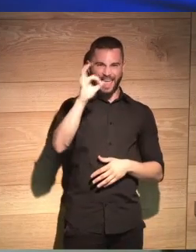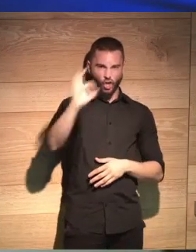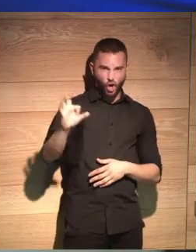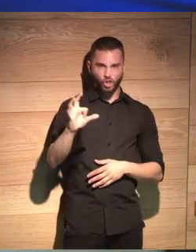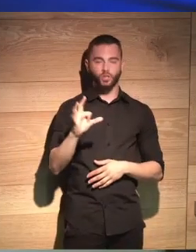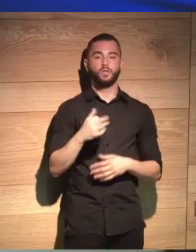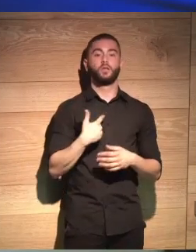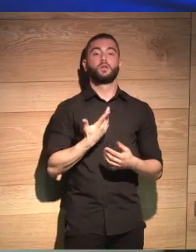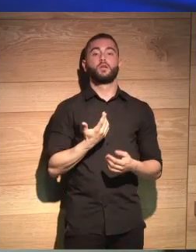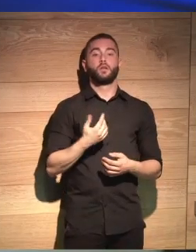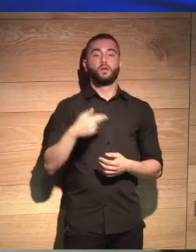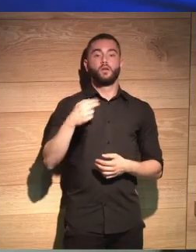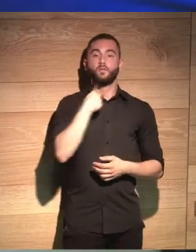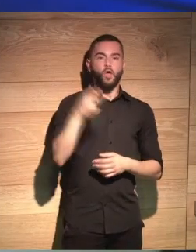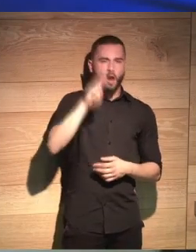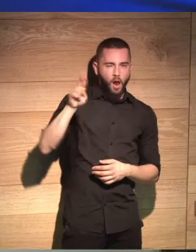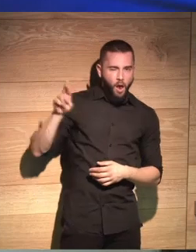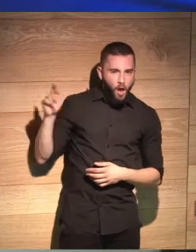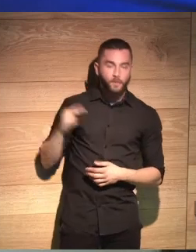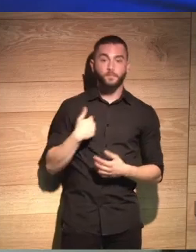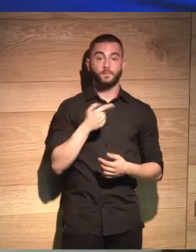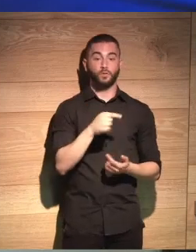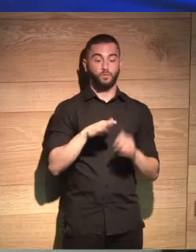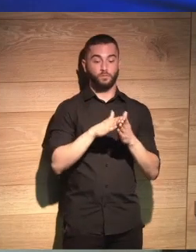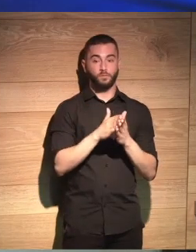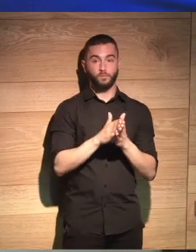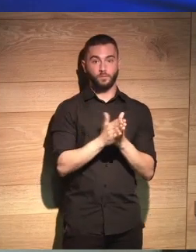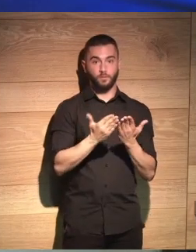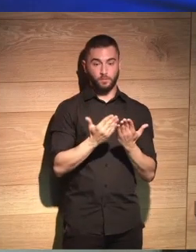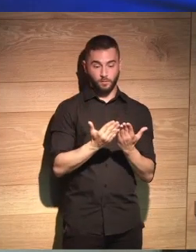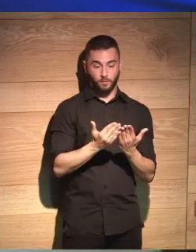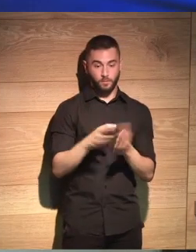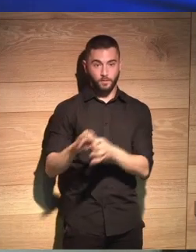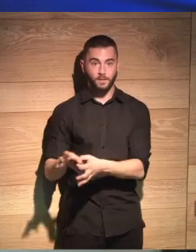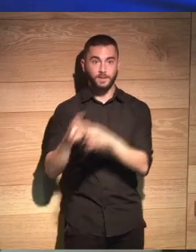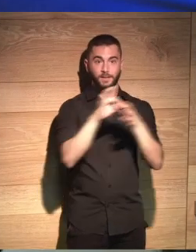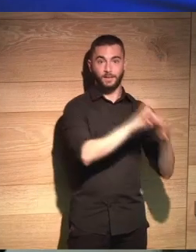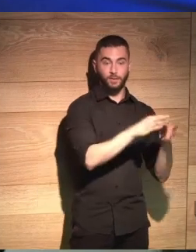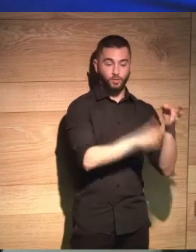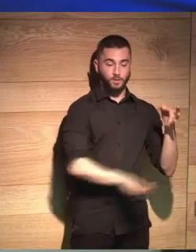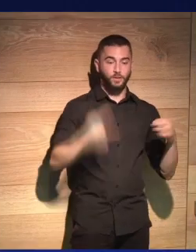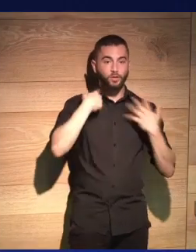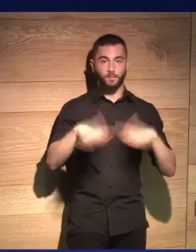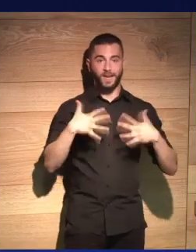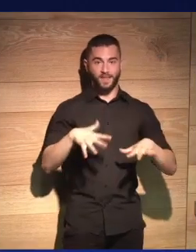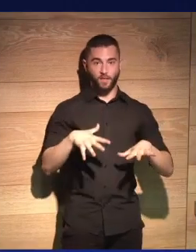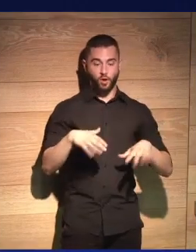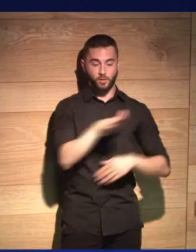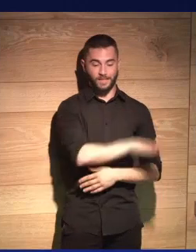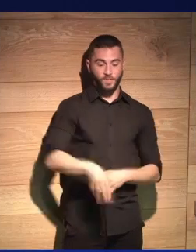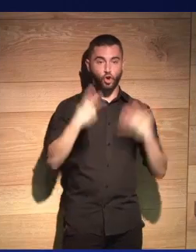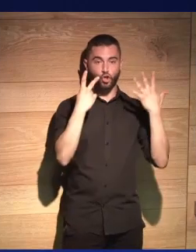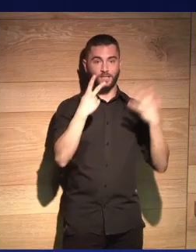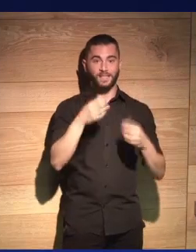escribir un hilo que recorre la novela, que se llama La elegía de los niños perdidos, y que cuenta la historia de 7 niños a